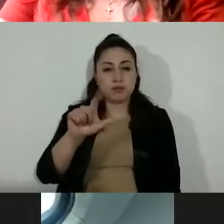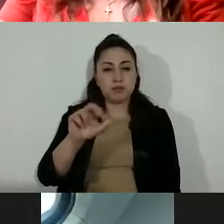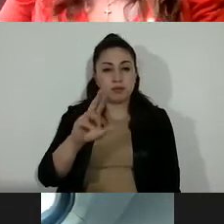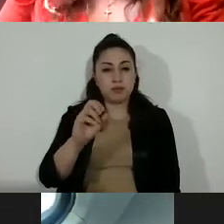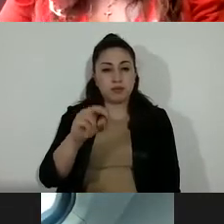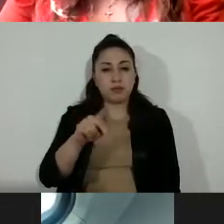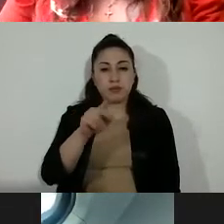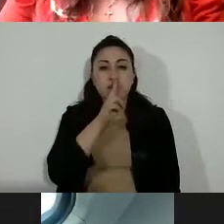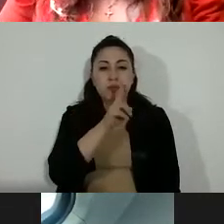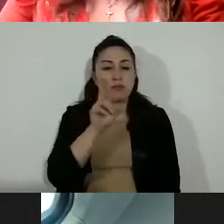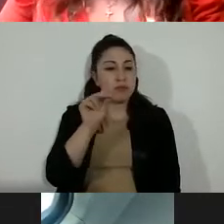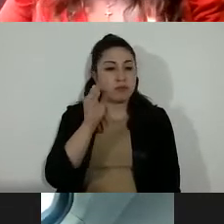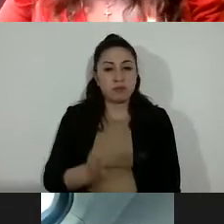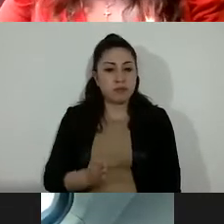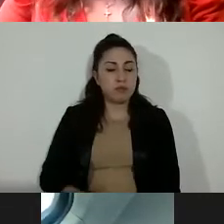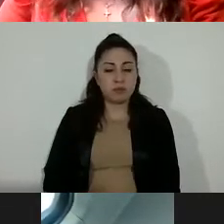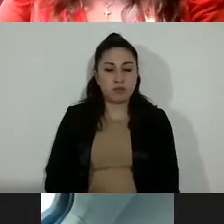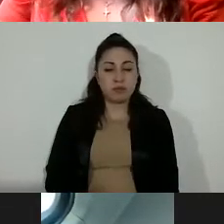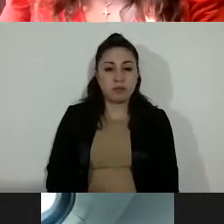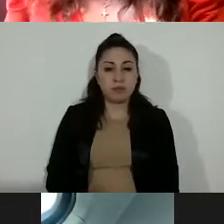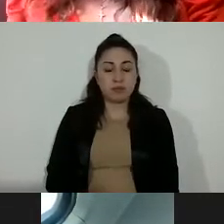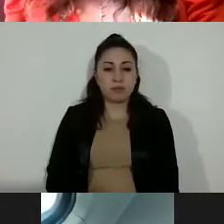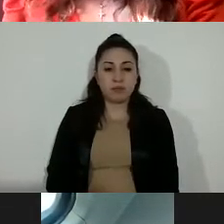Ernesto Alarcón, en contra.